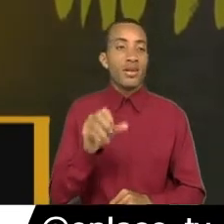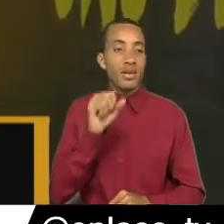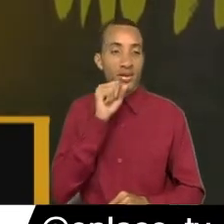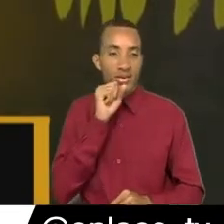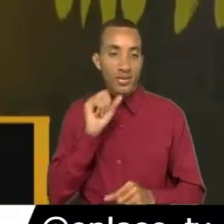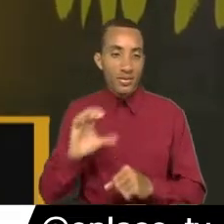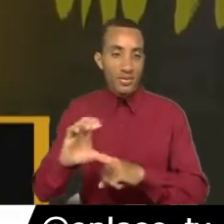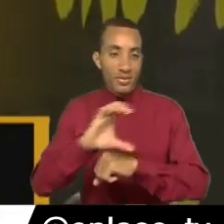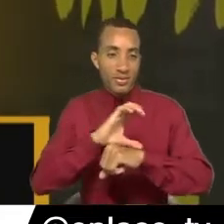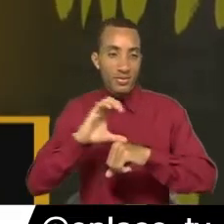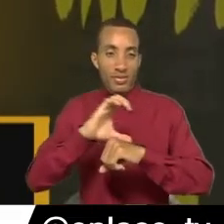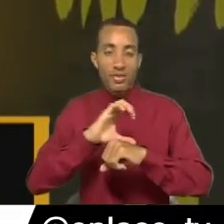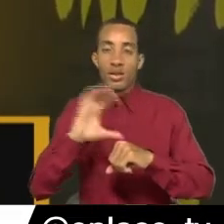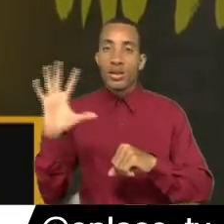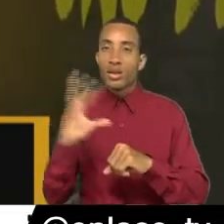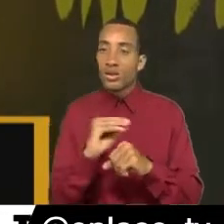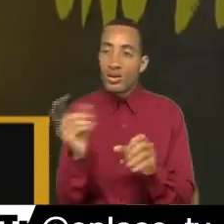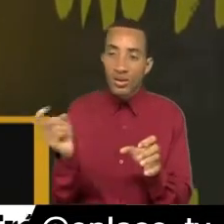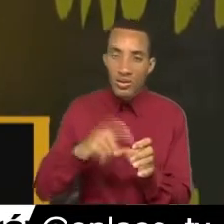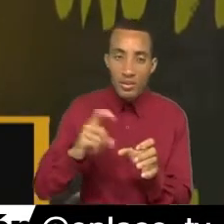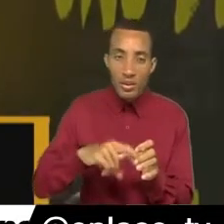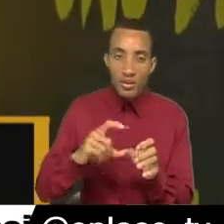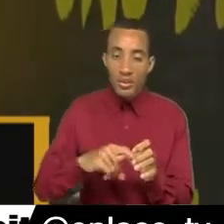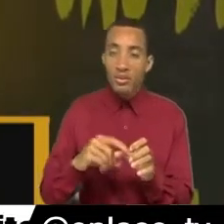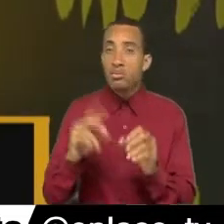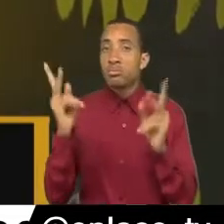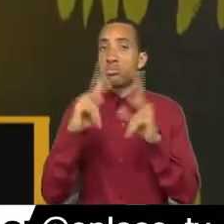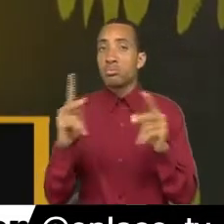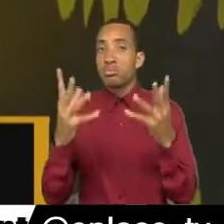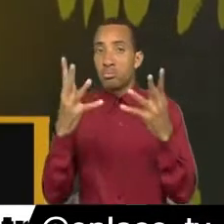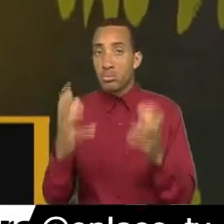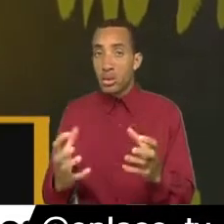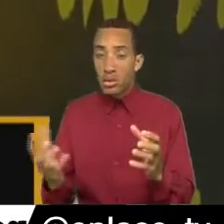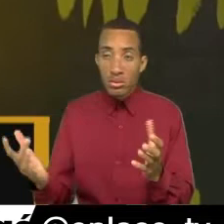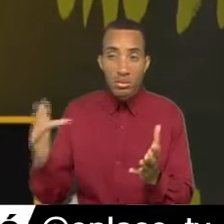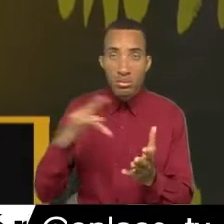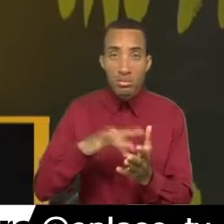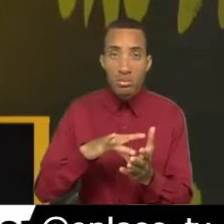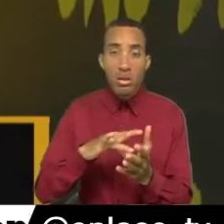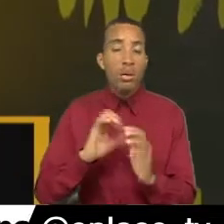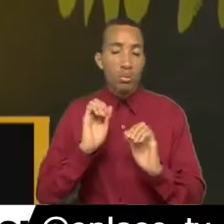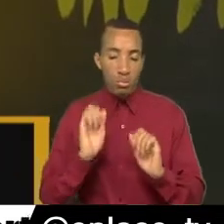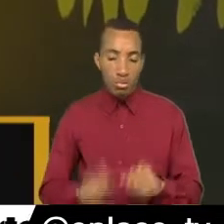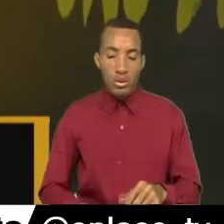todos los afiliados y también personas que quieran incluir en esta actividad. La idea es que